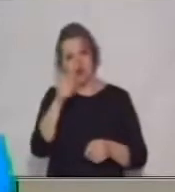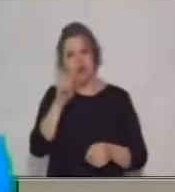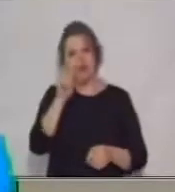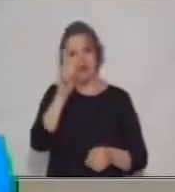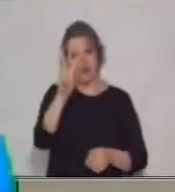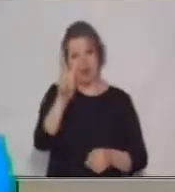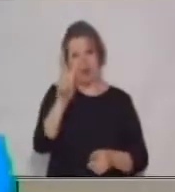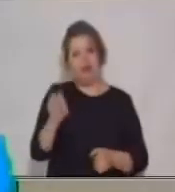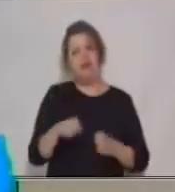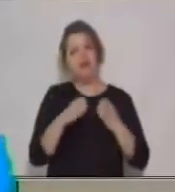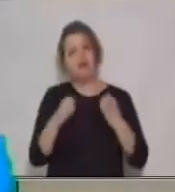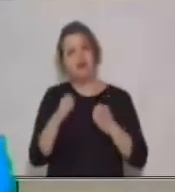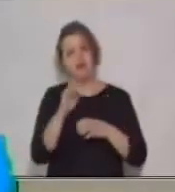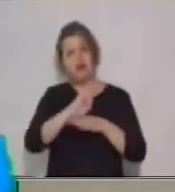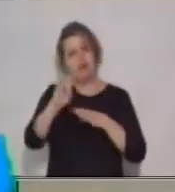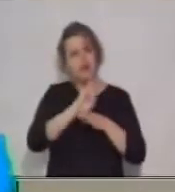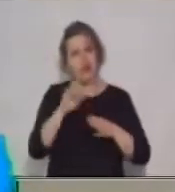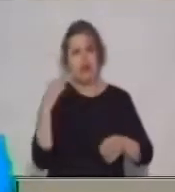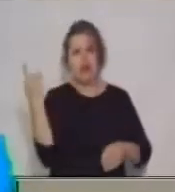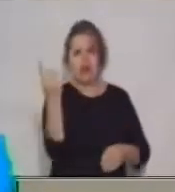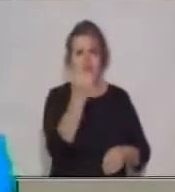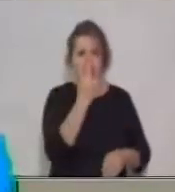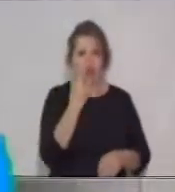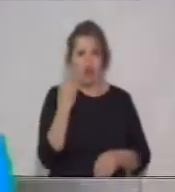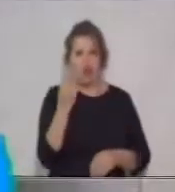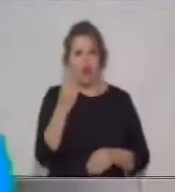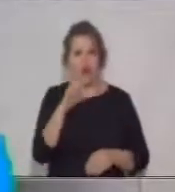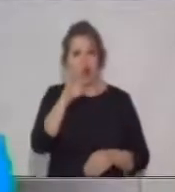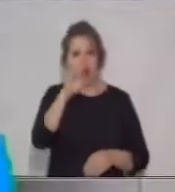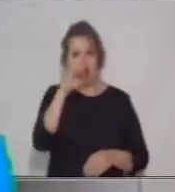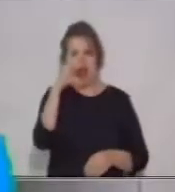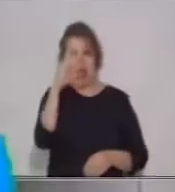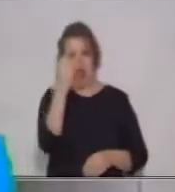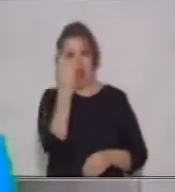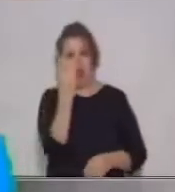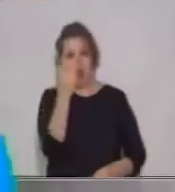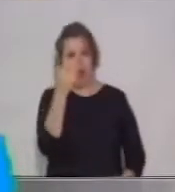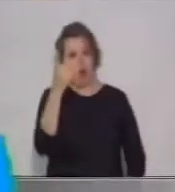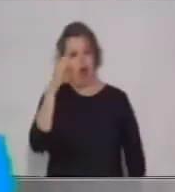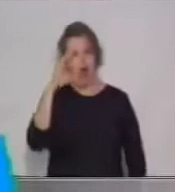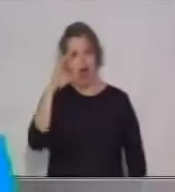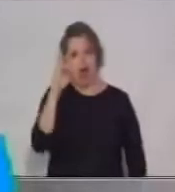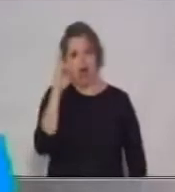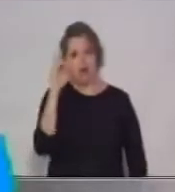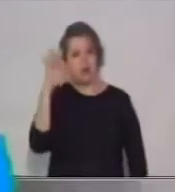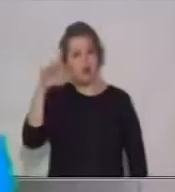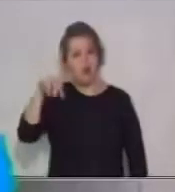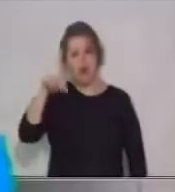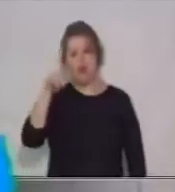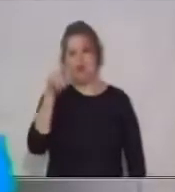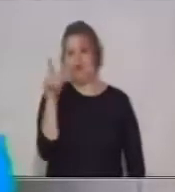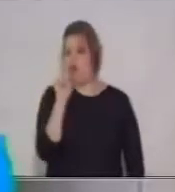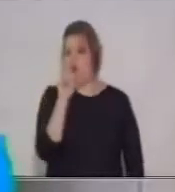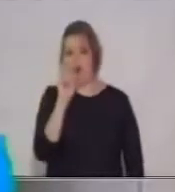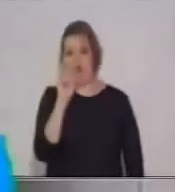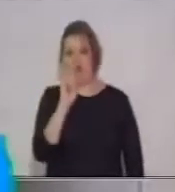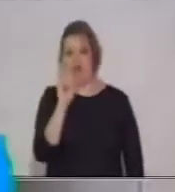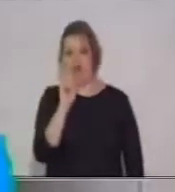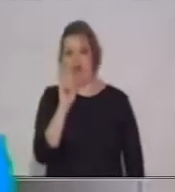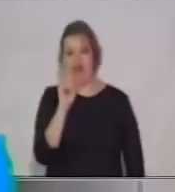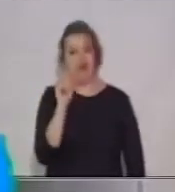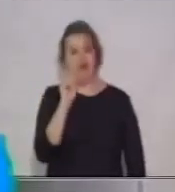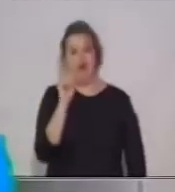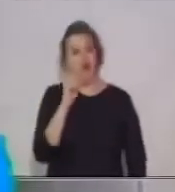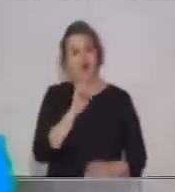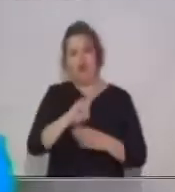¿Y vamos a utilizar toda la ecuación? No, ya no utilizamos estos puntos que son del